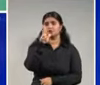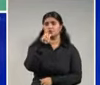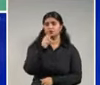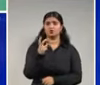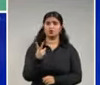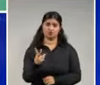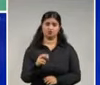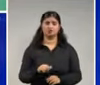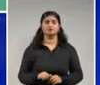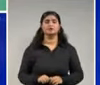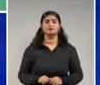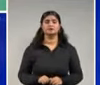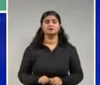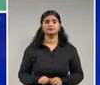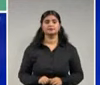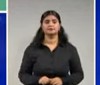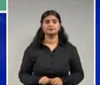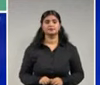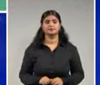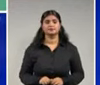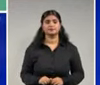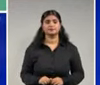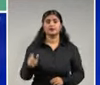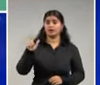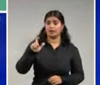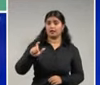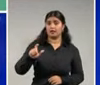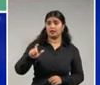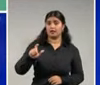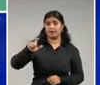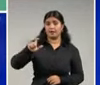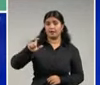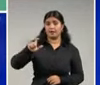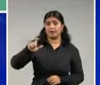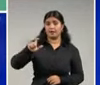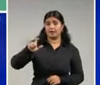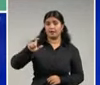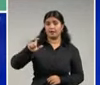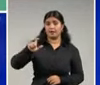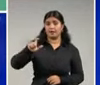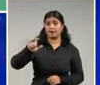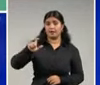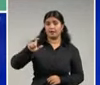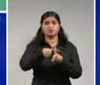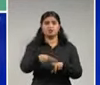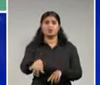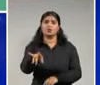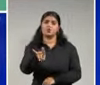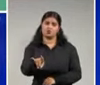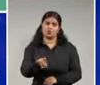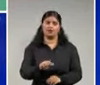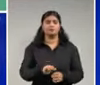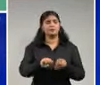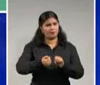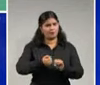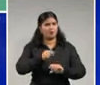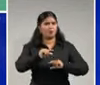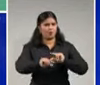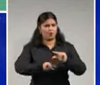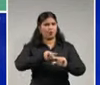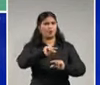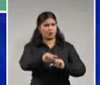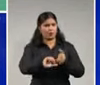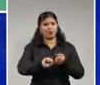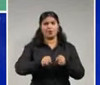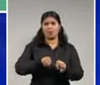Redondo. Camagüey, que batalla por el control, 9 casos autóctonos, ha ido controlando también